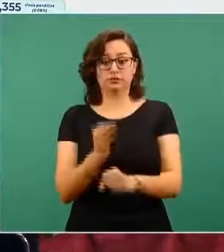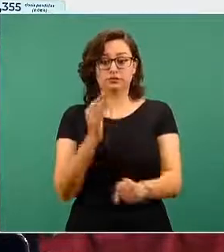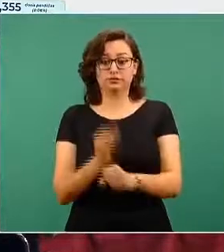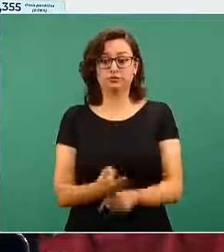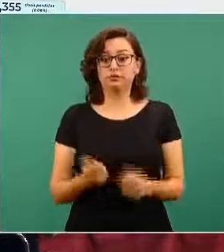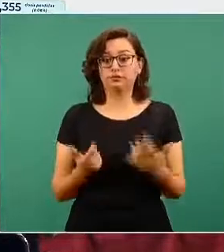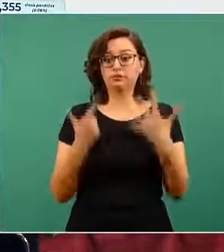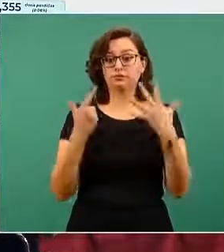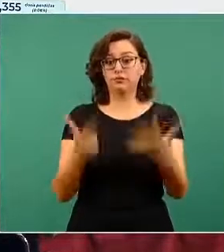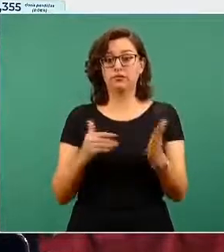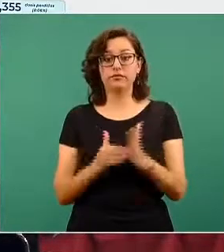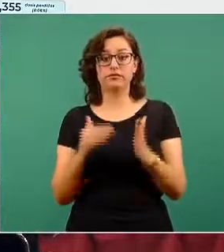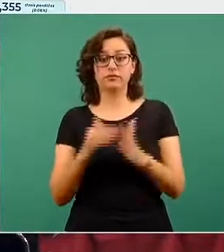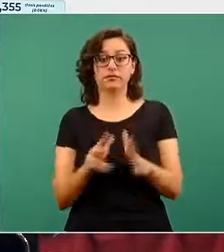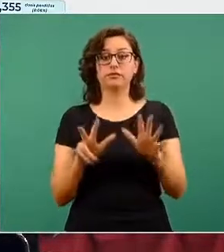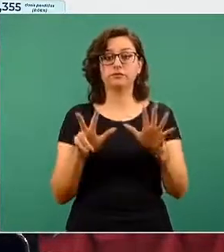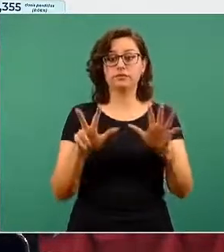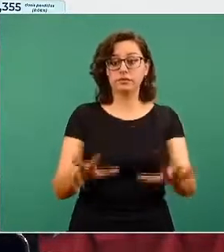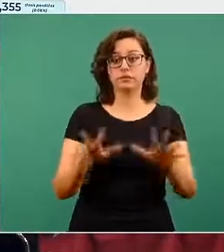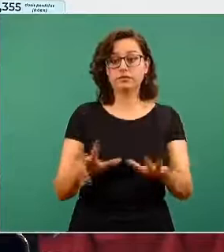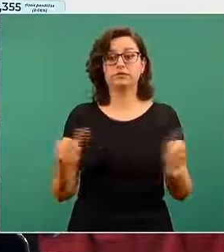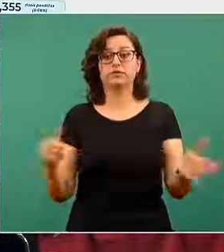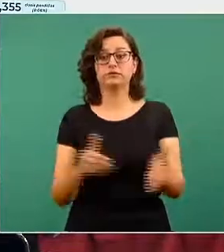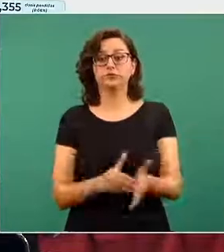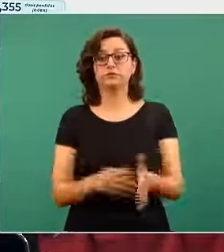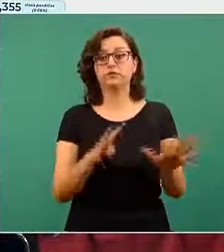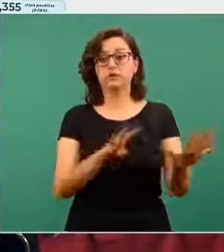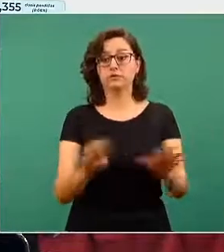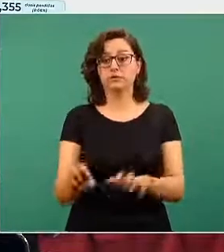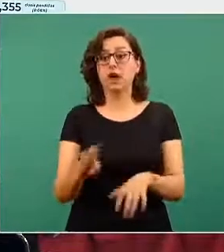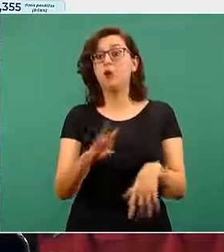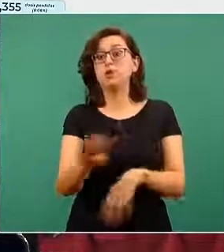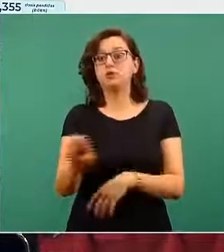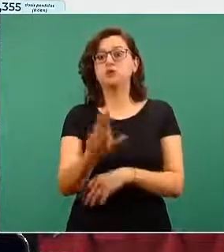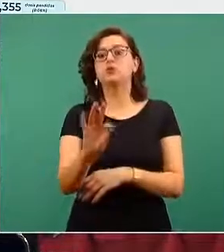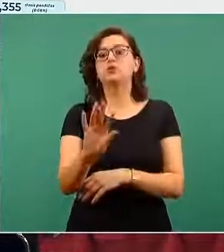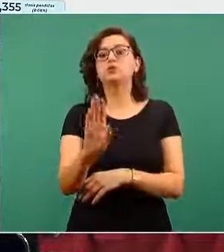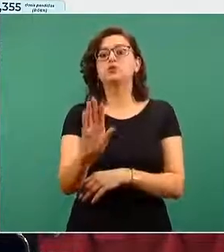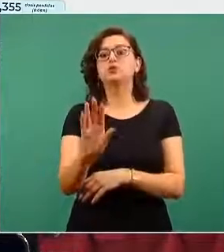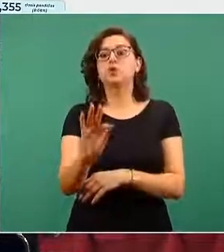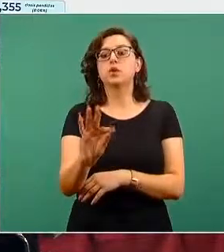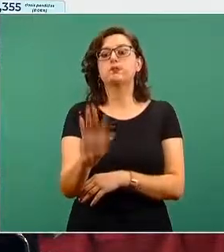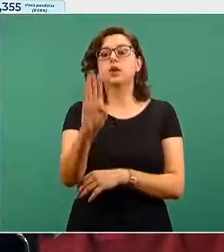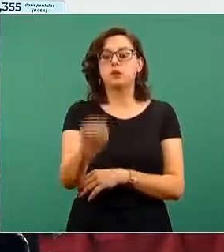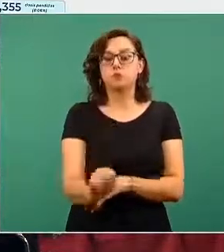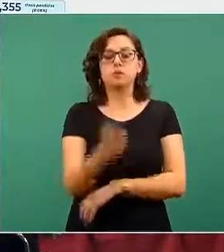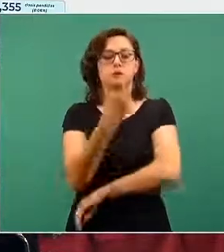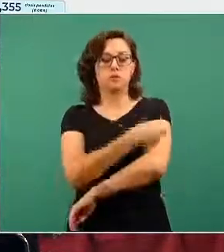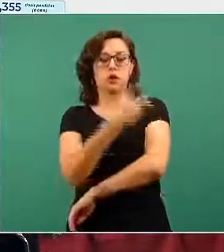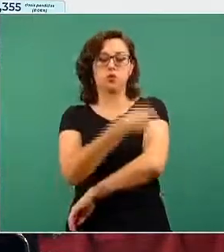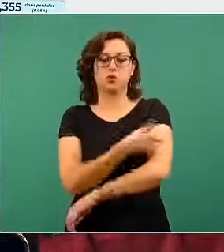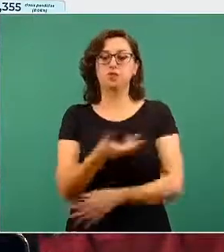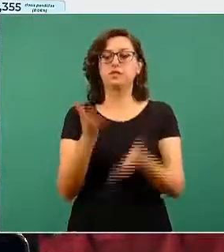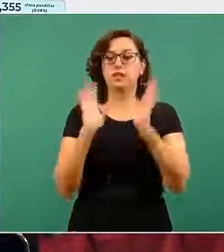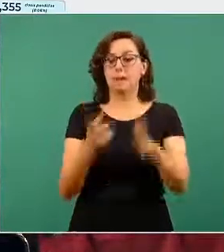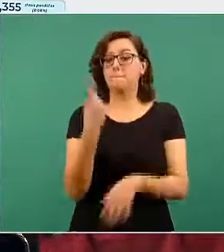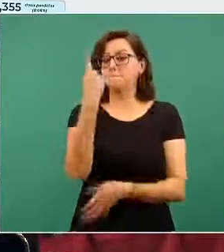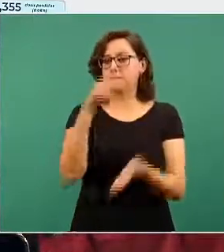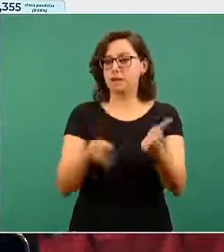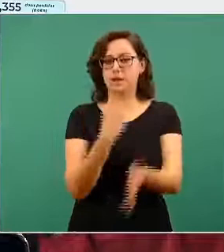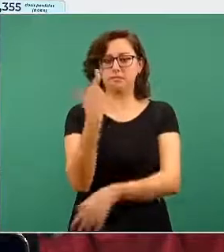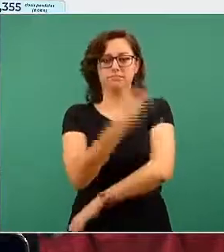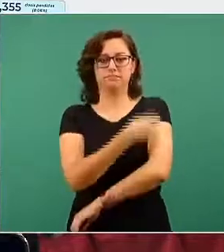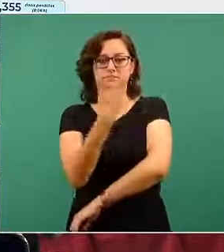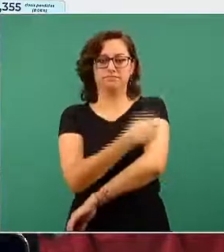18.449 dosis de vacuna aplicadas, mayormente son todavía primeras dosis,